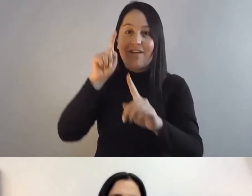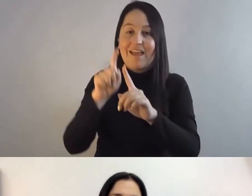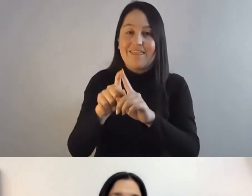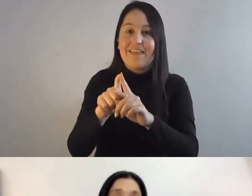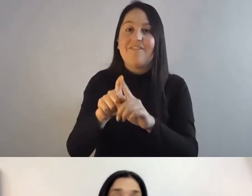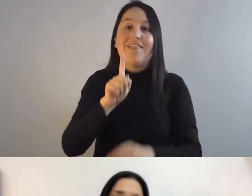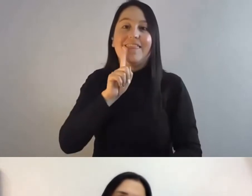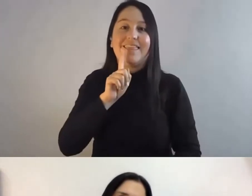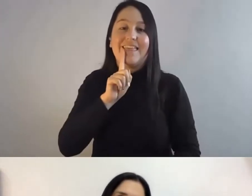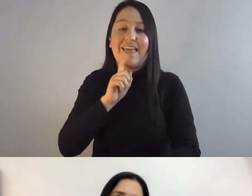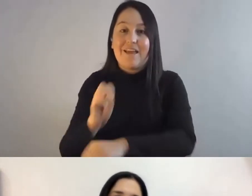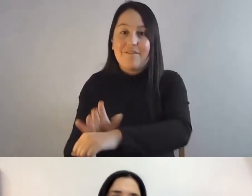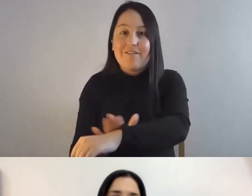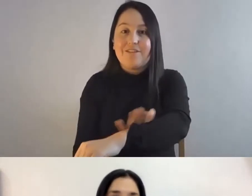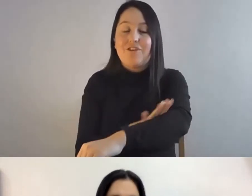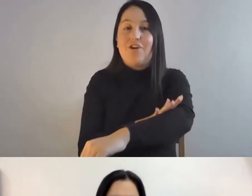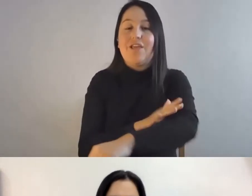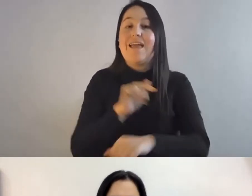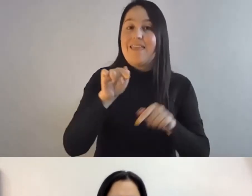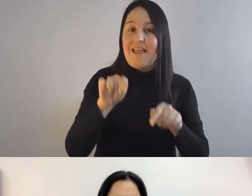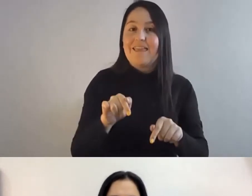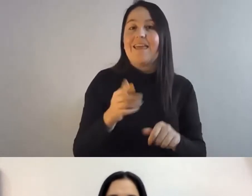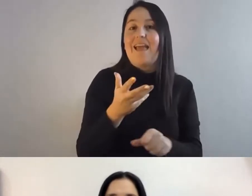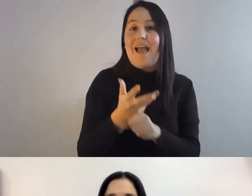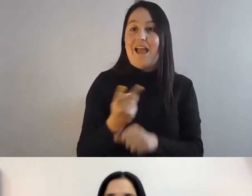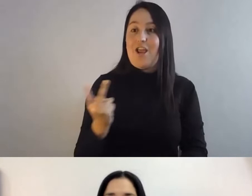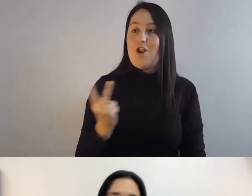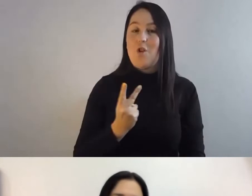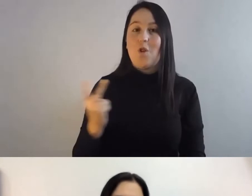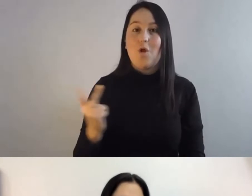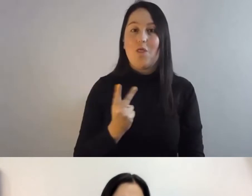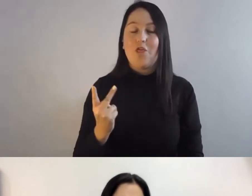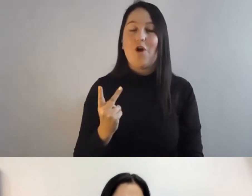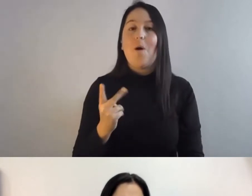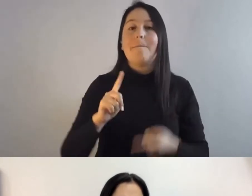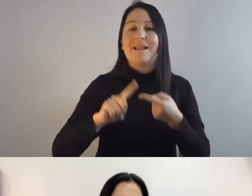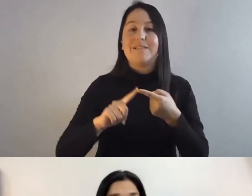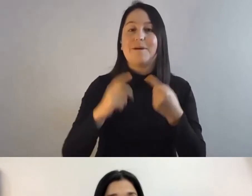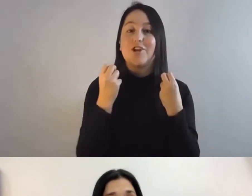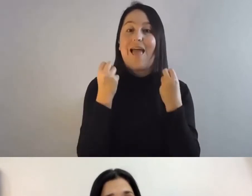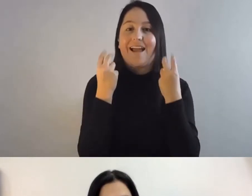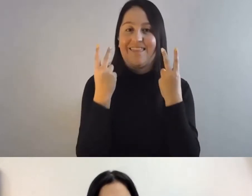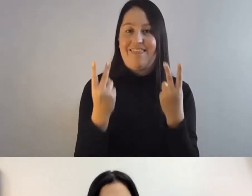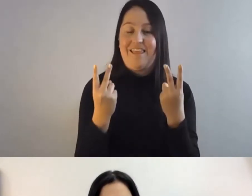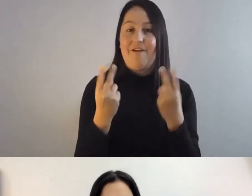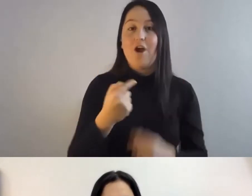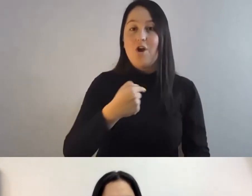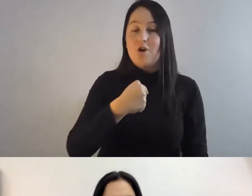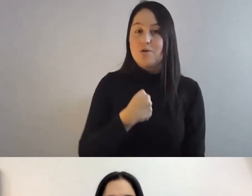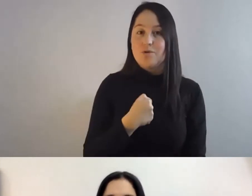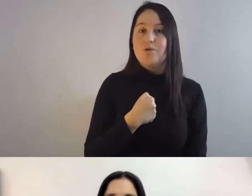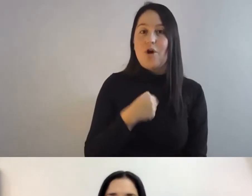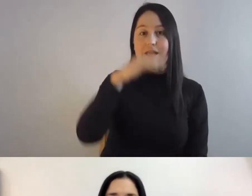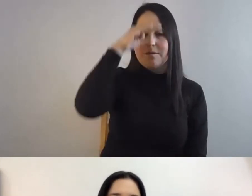tenemos una participación activa ambos relatores. Uno, desde mi experiencia como oyente que trabaja con la comunidad